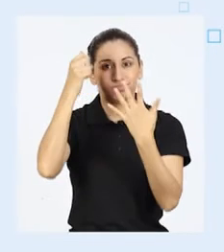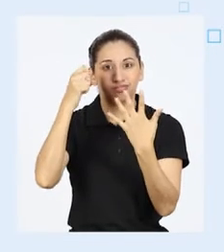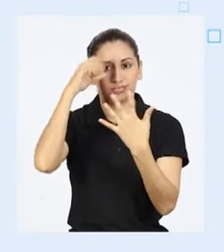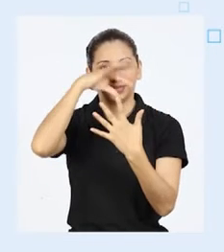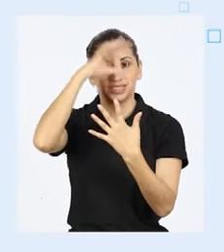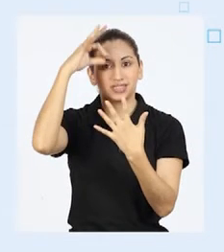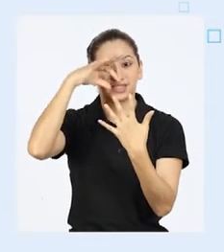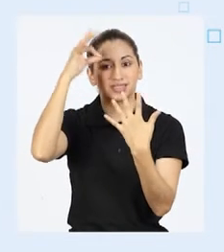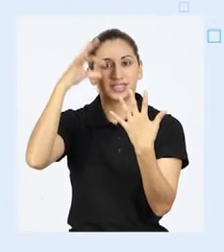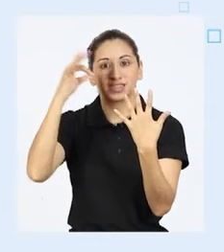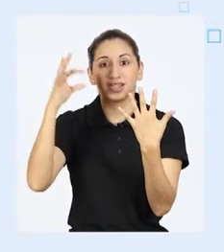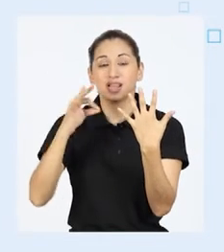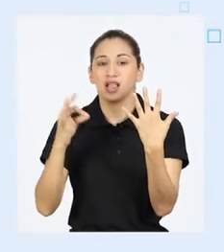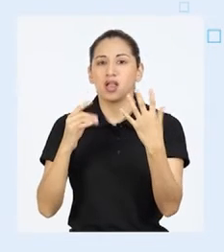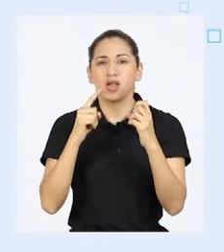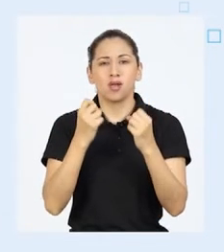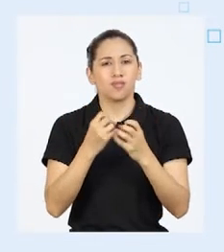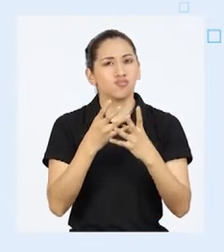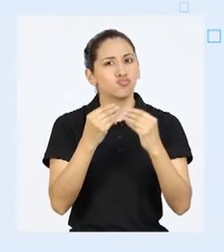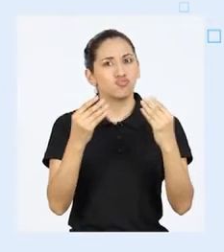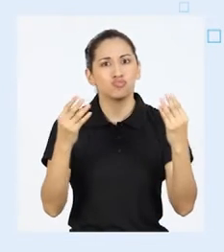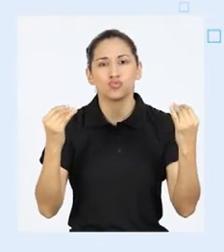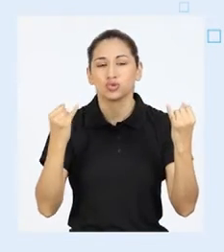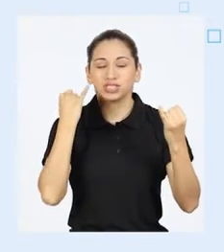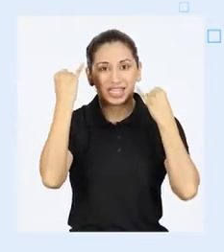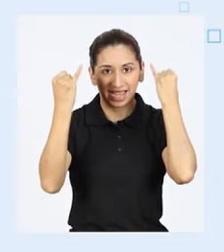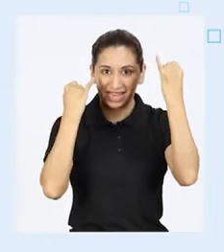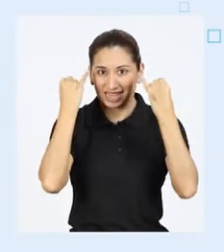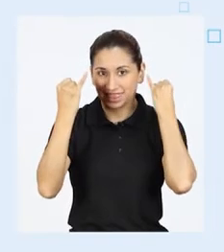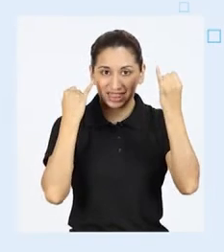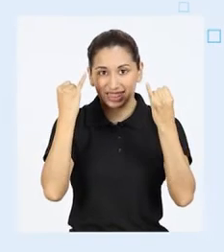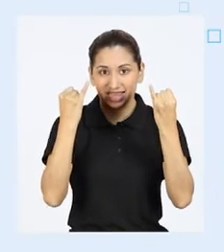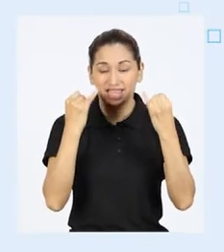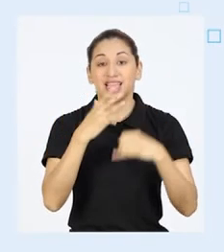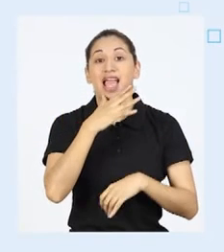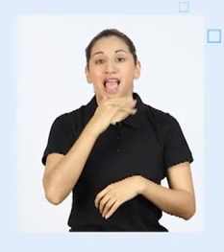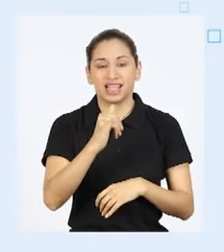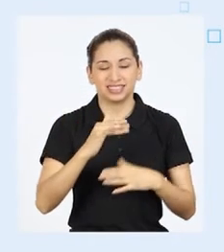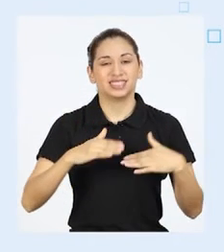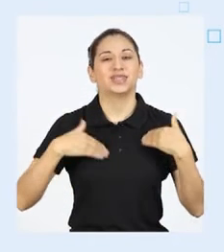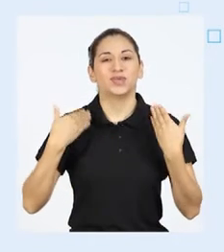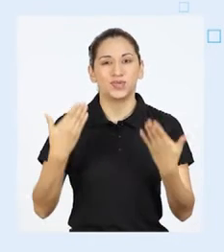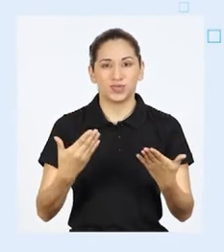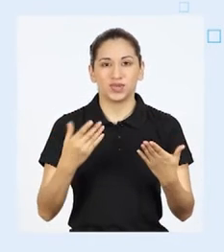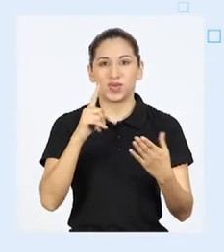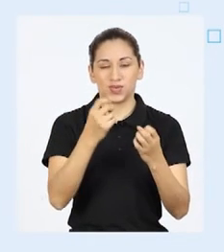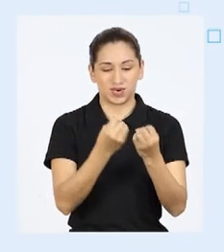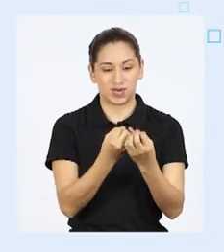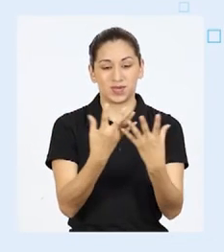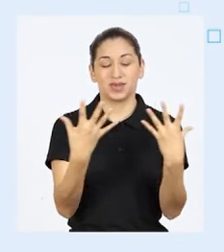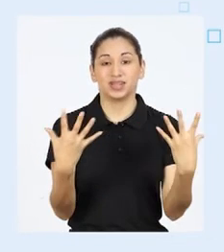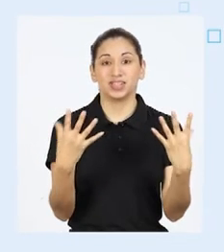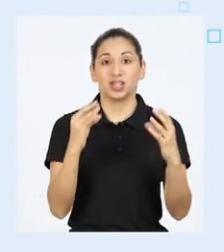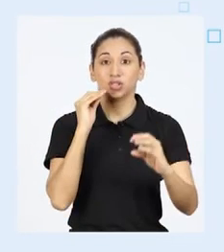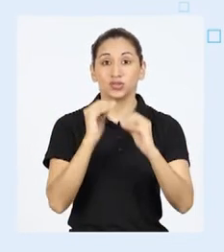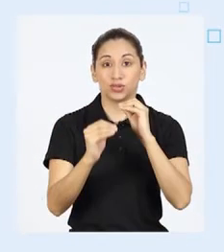de generar una gran cantidad de ideas y así imaginaremos una variedad de soluciones para